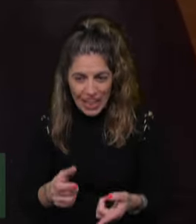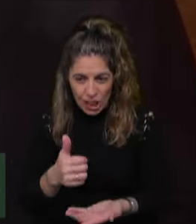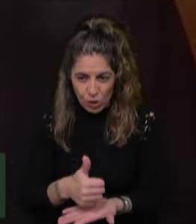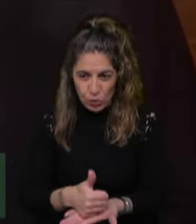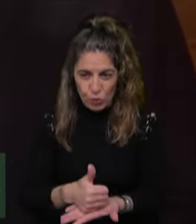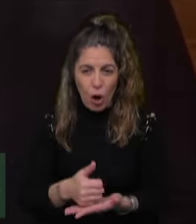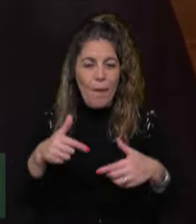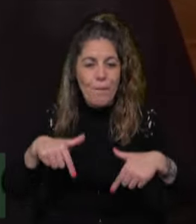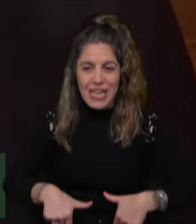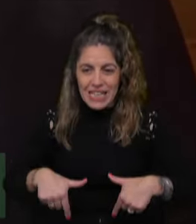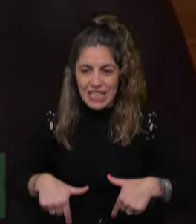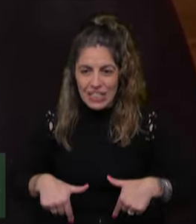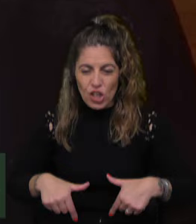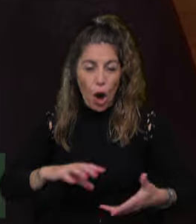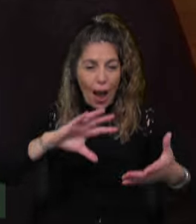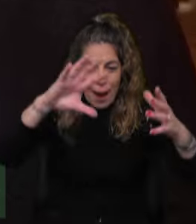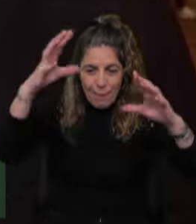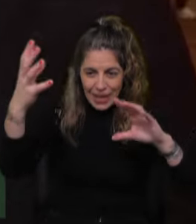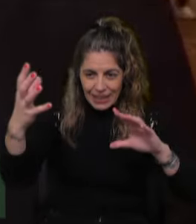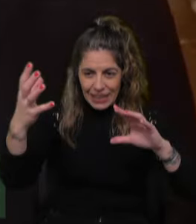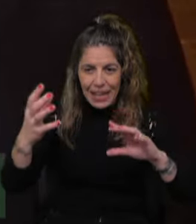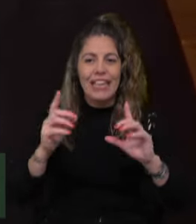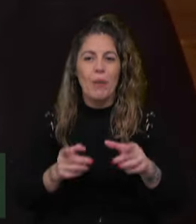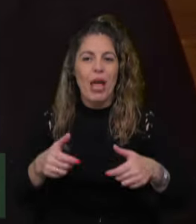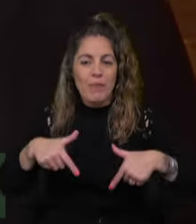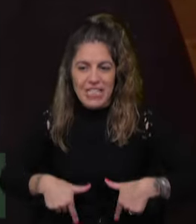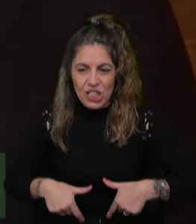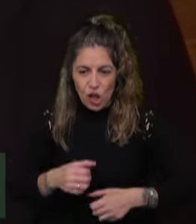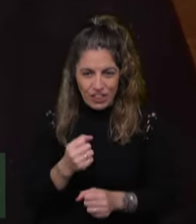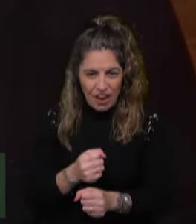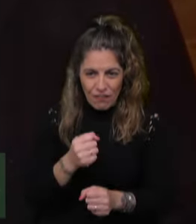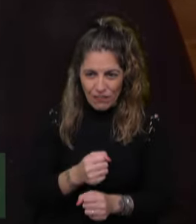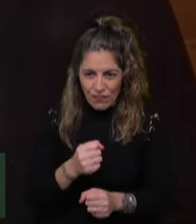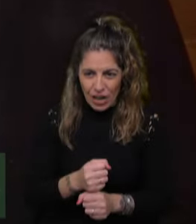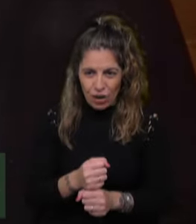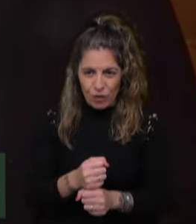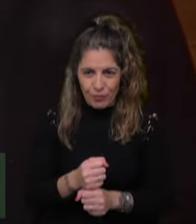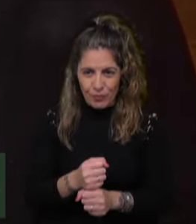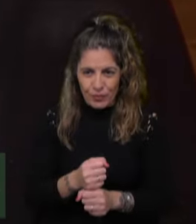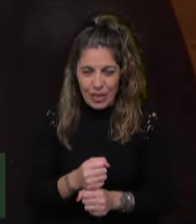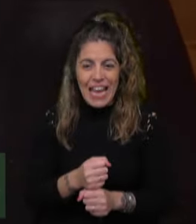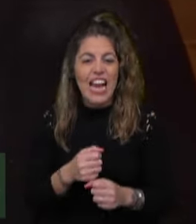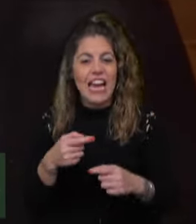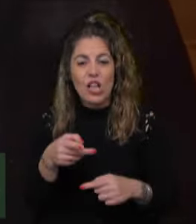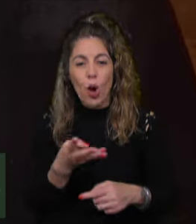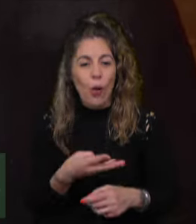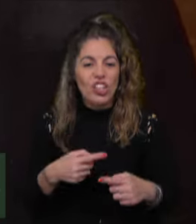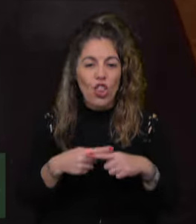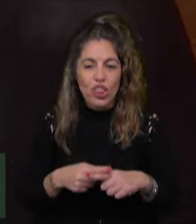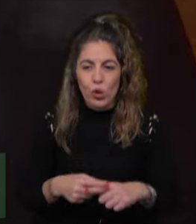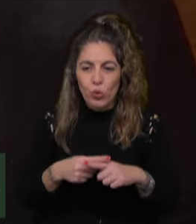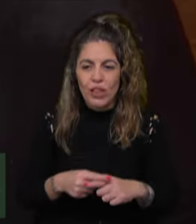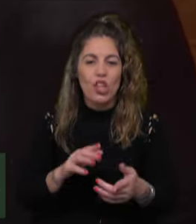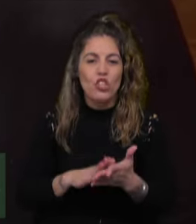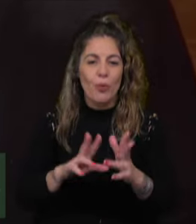presente el ministro de Ambiente, Robert Bouvier, y el ministro de Trabajo y Seguridad Social, Mario Aristi, discutiendo sobre esta temática. Una